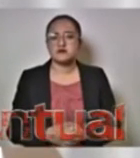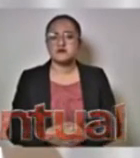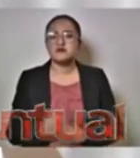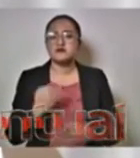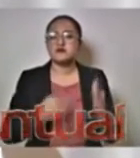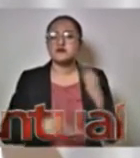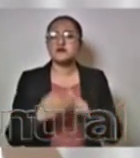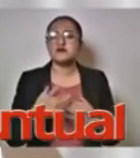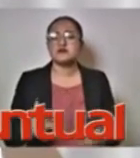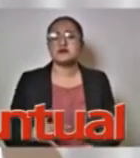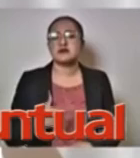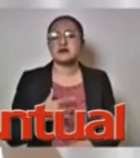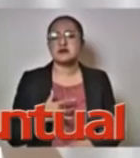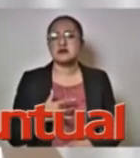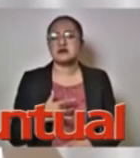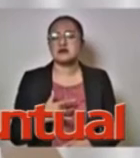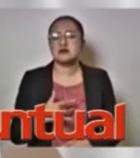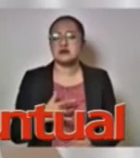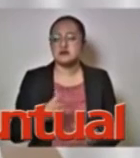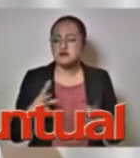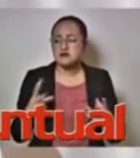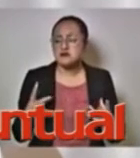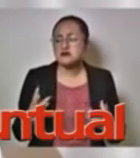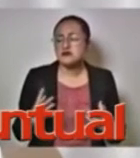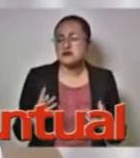sentirse parte de la solución